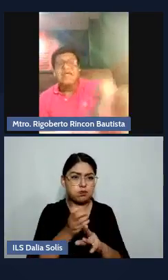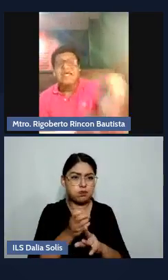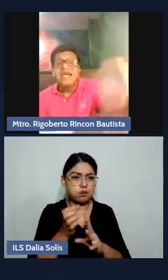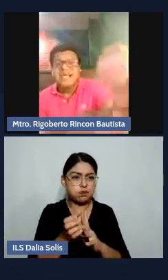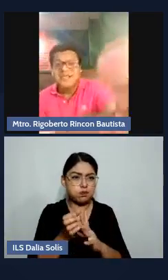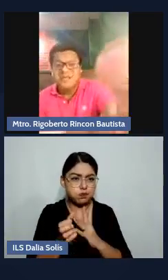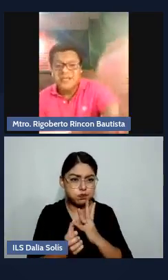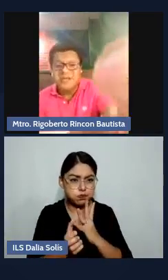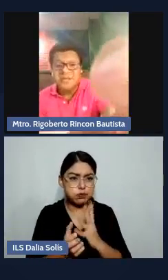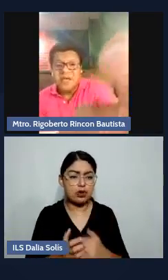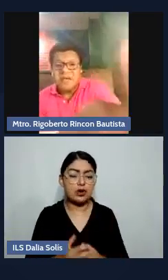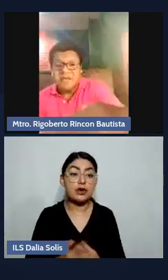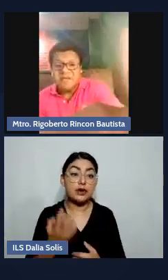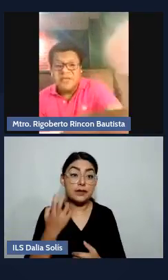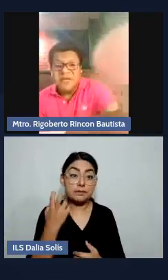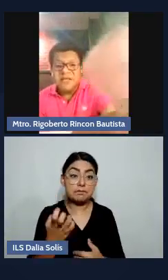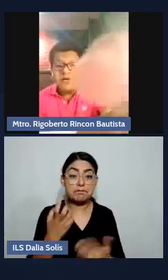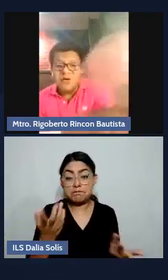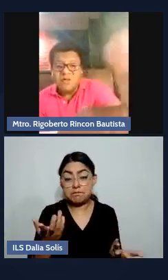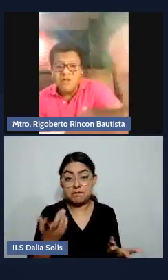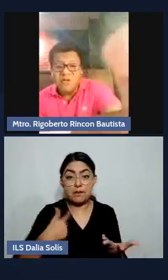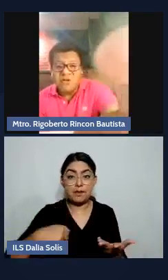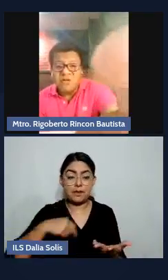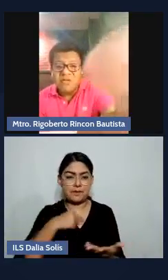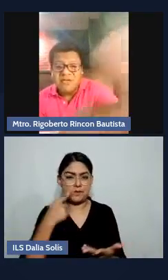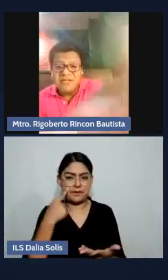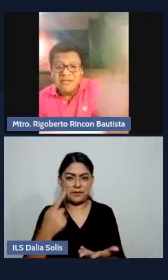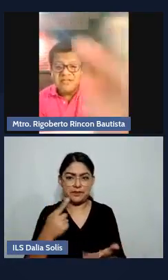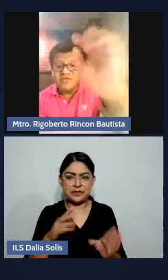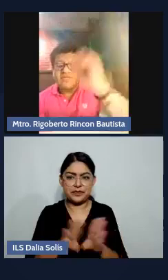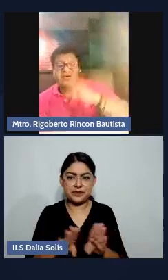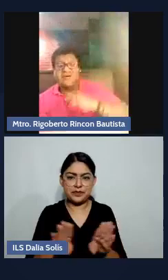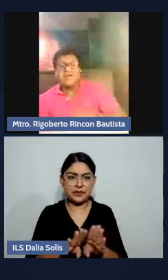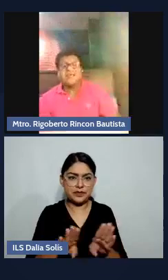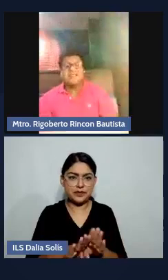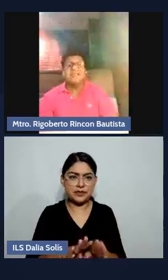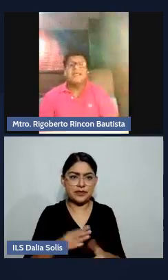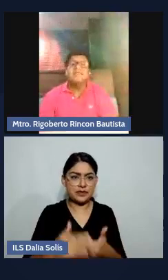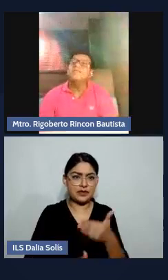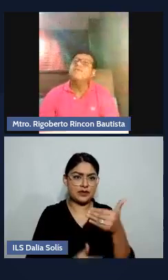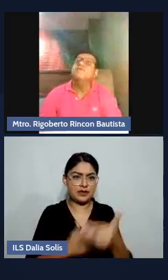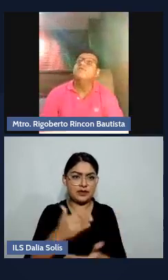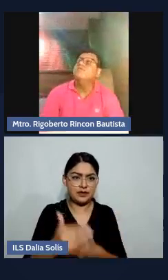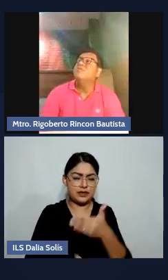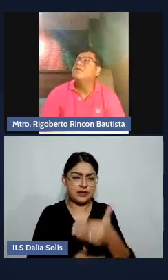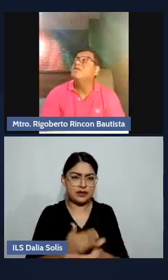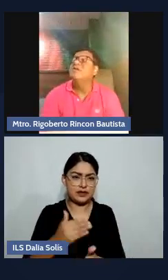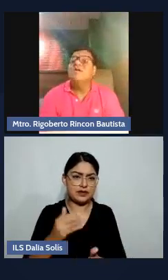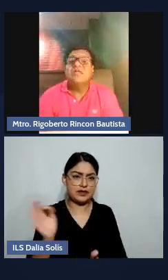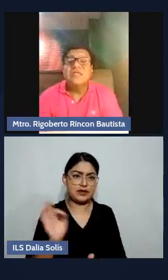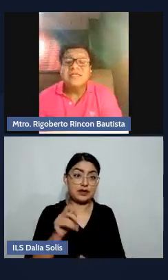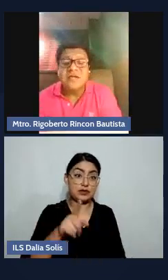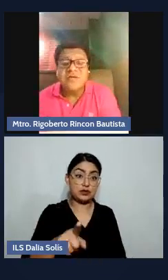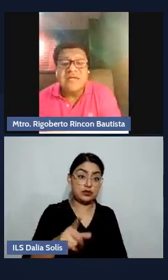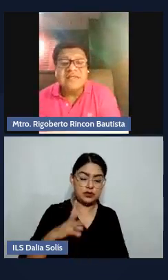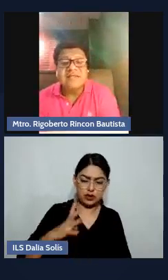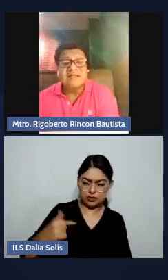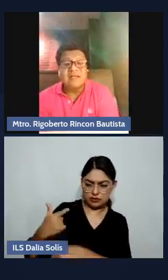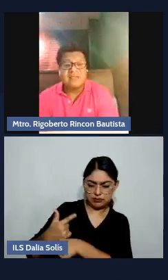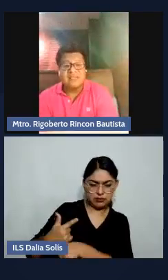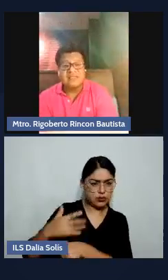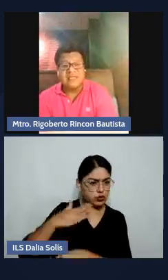momento, vamos a ir viendo cómo estas situaciones, y tal vez si tú en su momento tienes algunas de estas